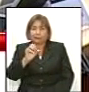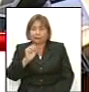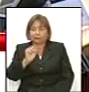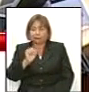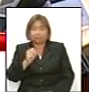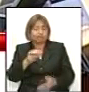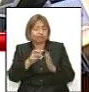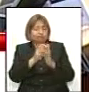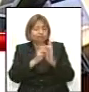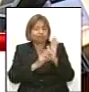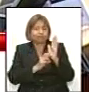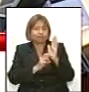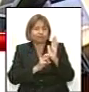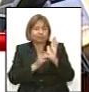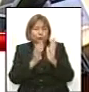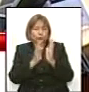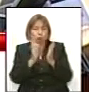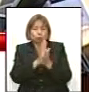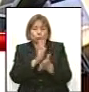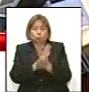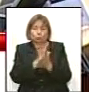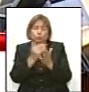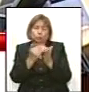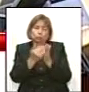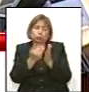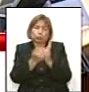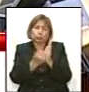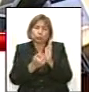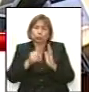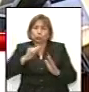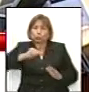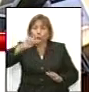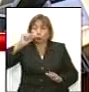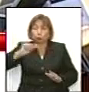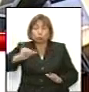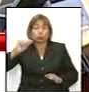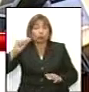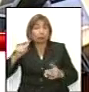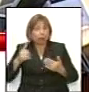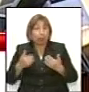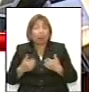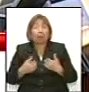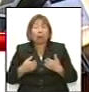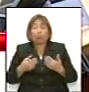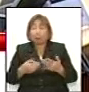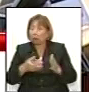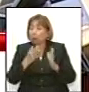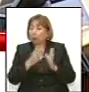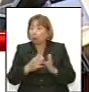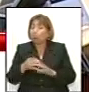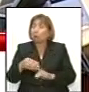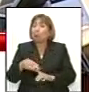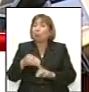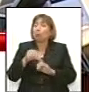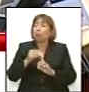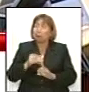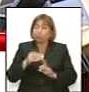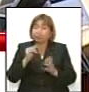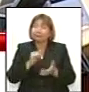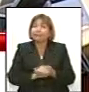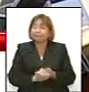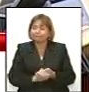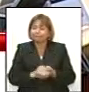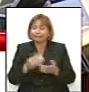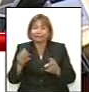los proyectos que se están desarrollando en cada una de las regiones. Ancash tiene proyectos del Ejecutivo priorizados para el tema